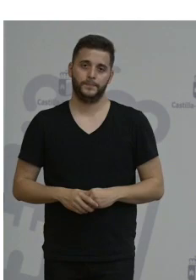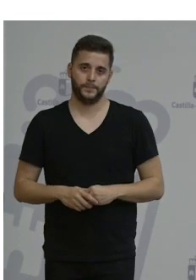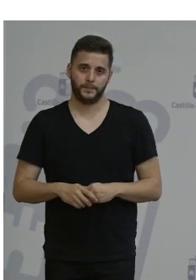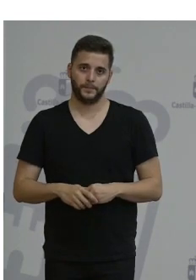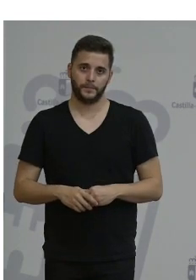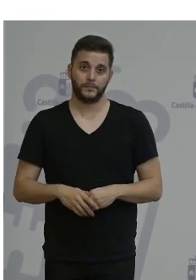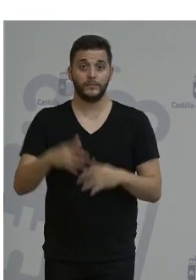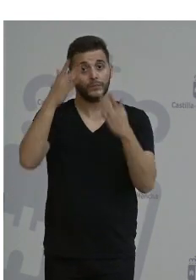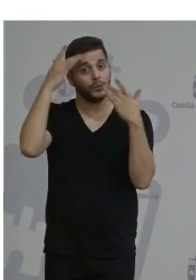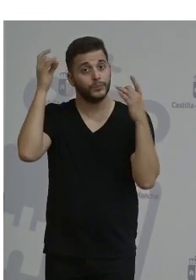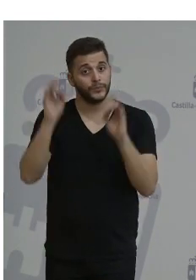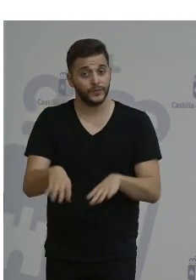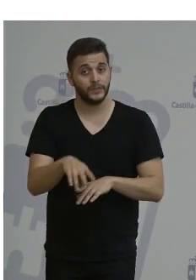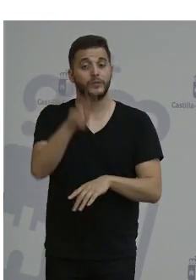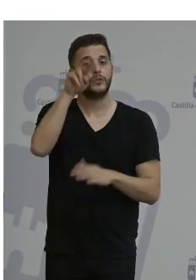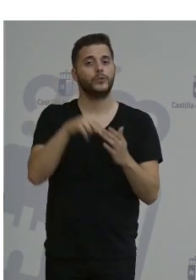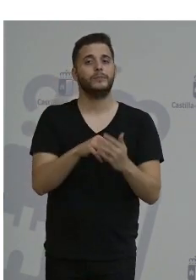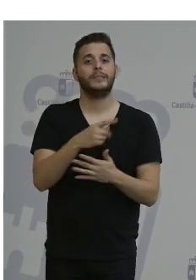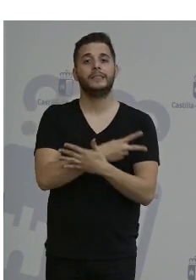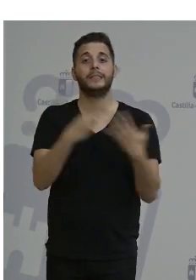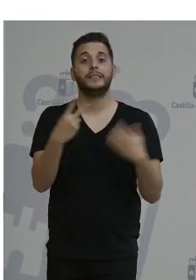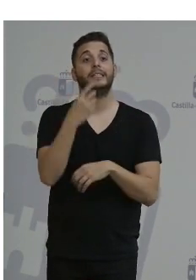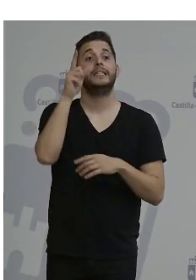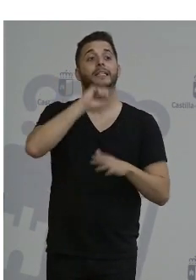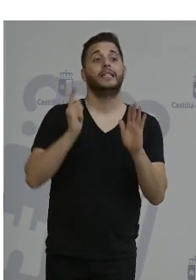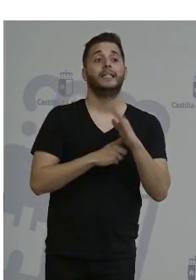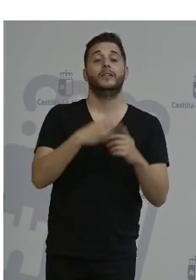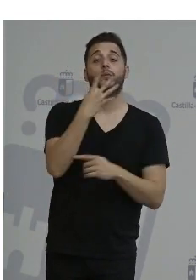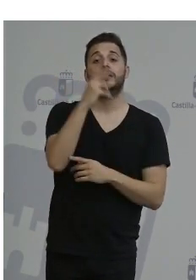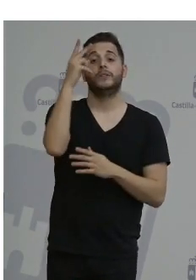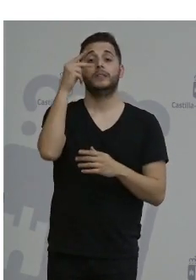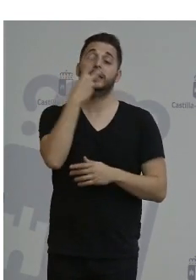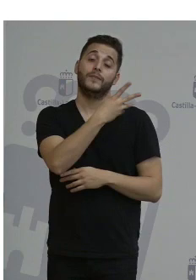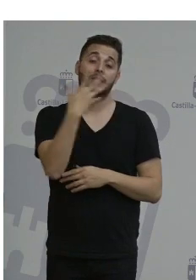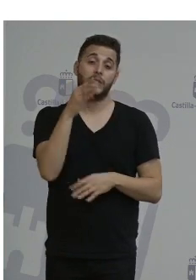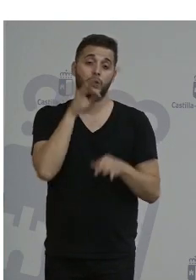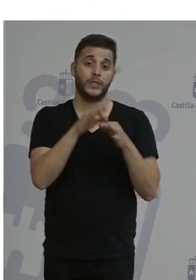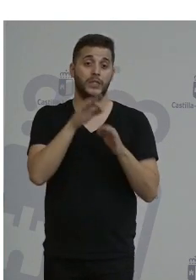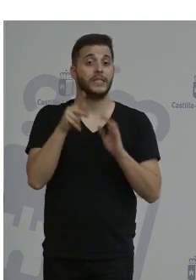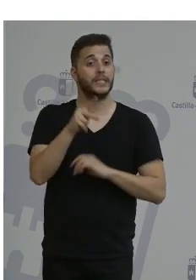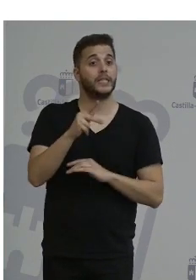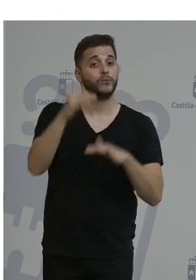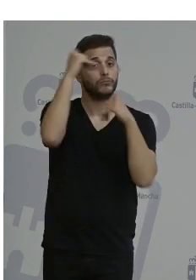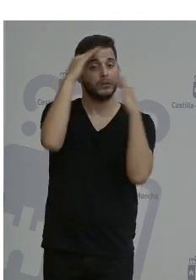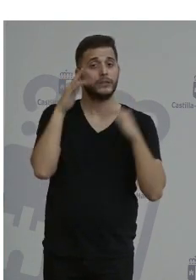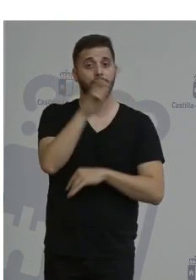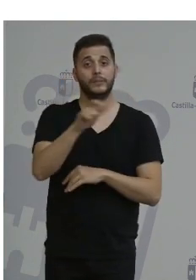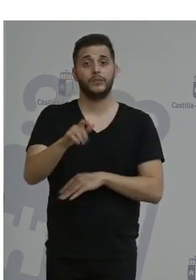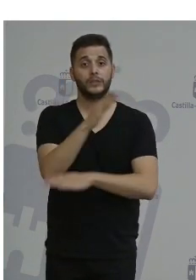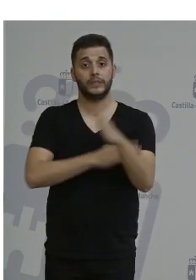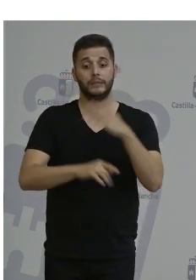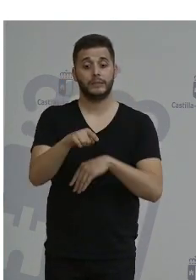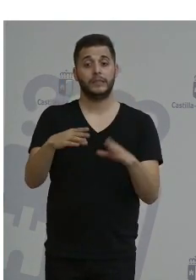2017, la Ley 4 de 25 de septiembre de los derechos y la atención a las personas con discapacidad en